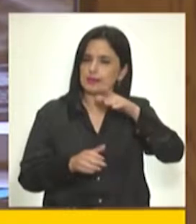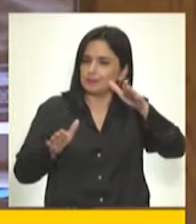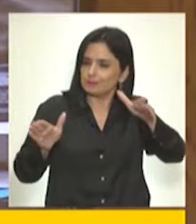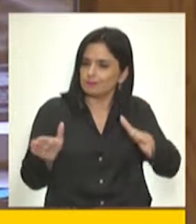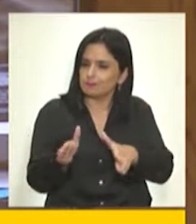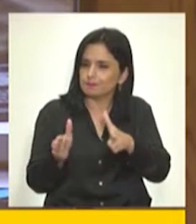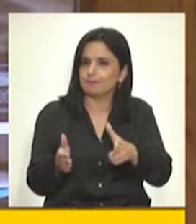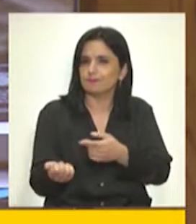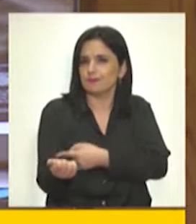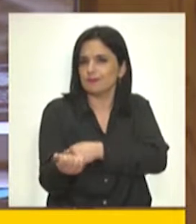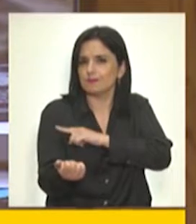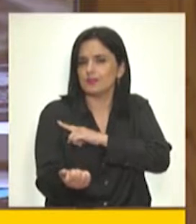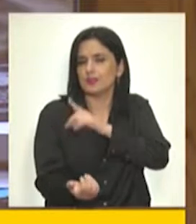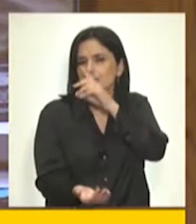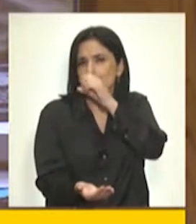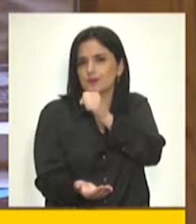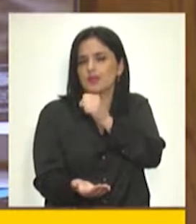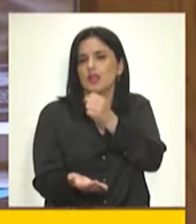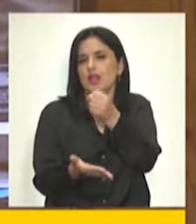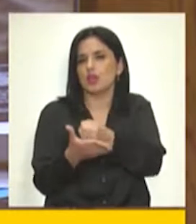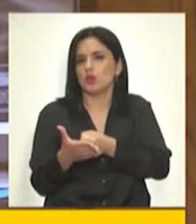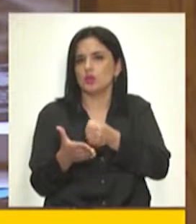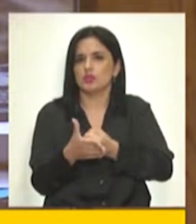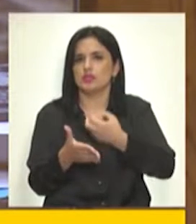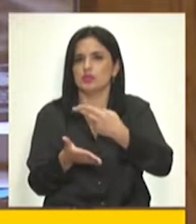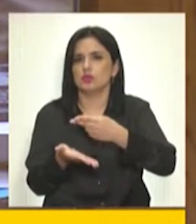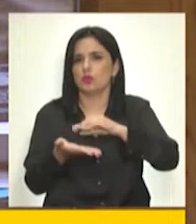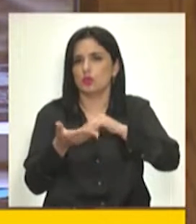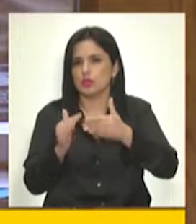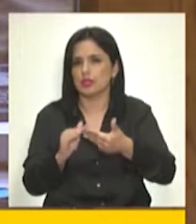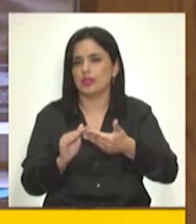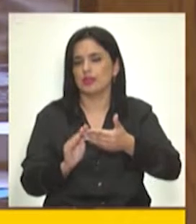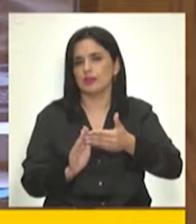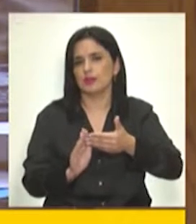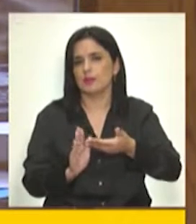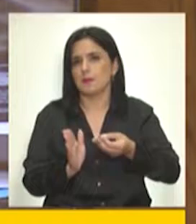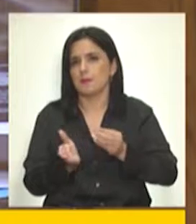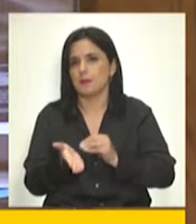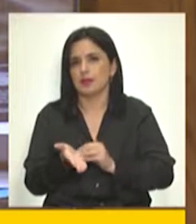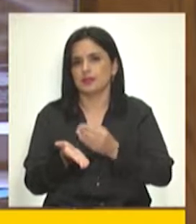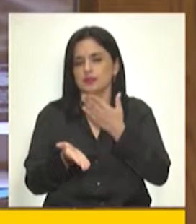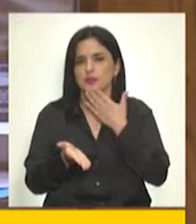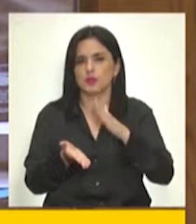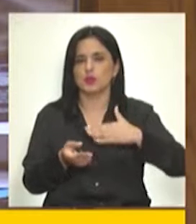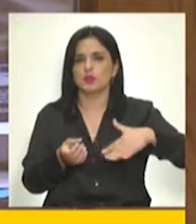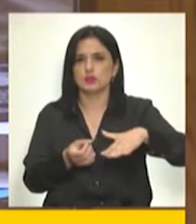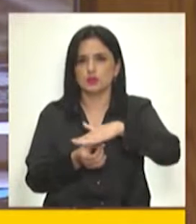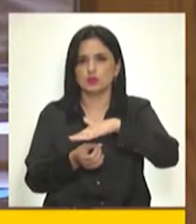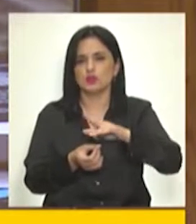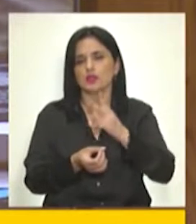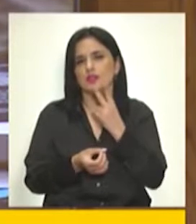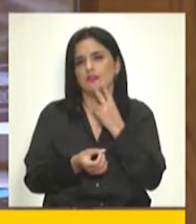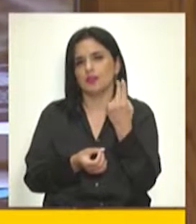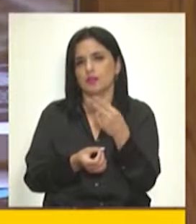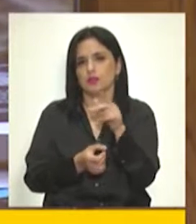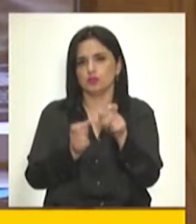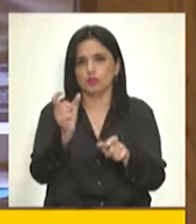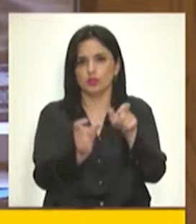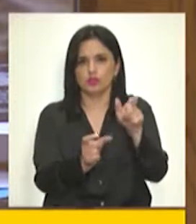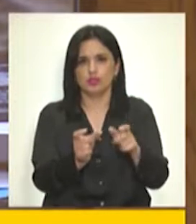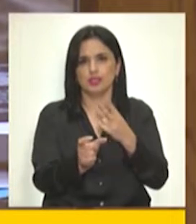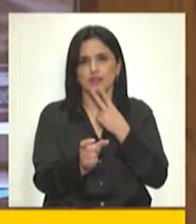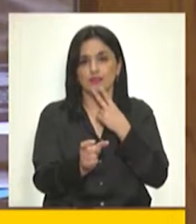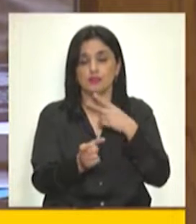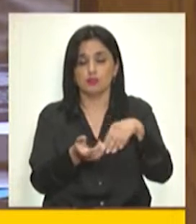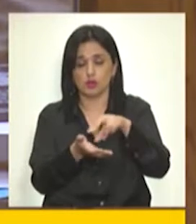la persistencia que tiene su comunidad por luchar cada vez por más y mejores condiciones de vida para su gente es una comuna con